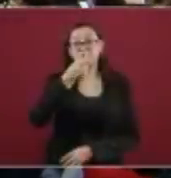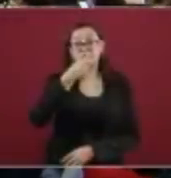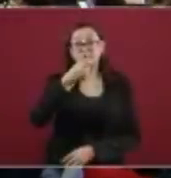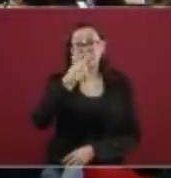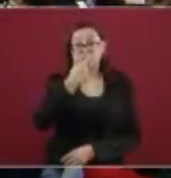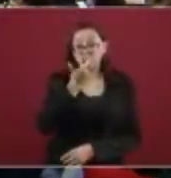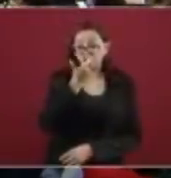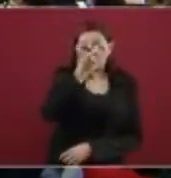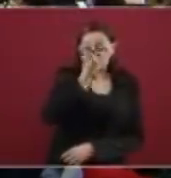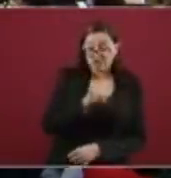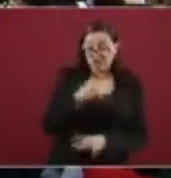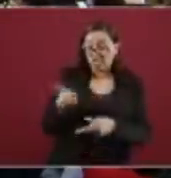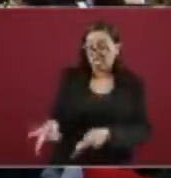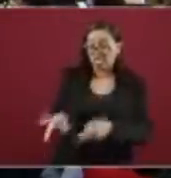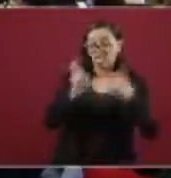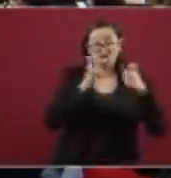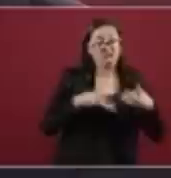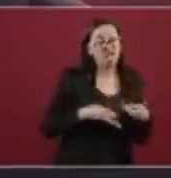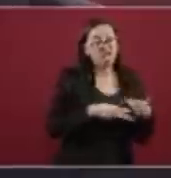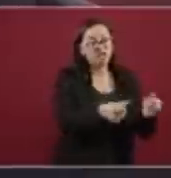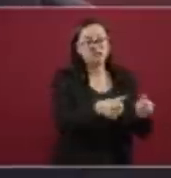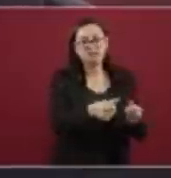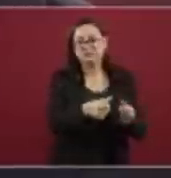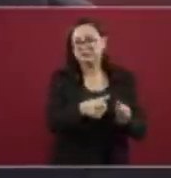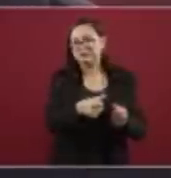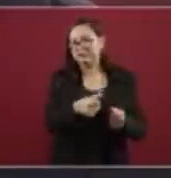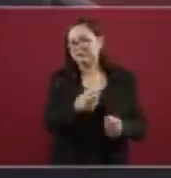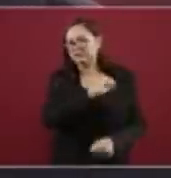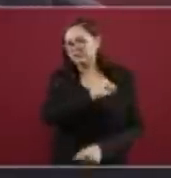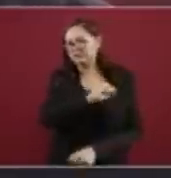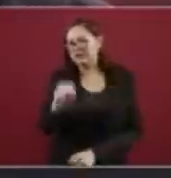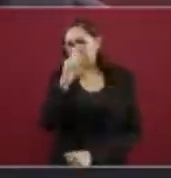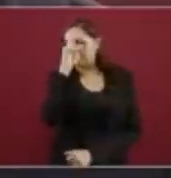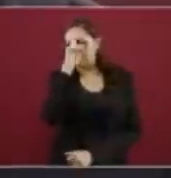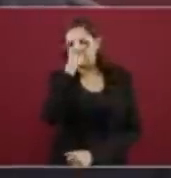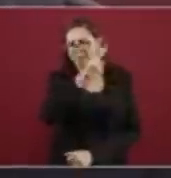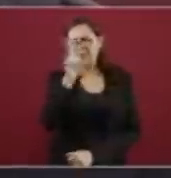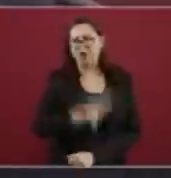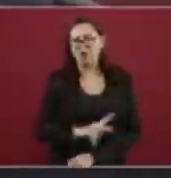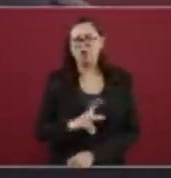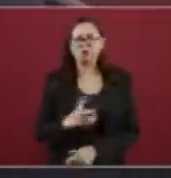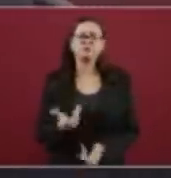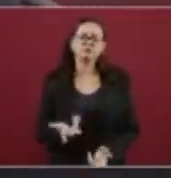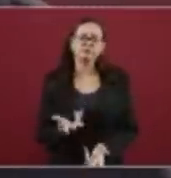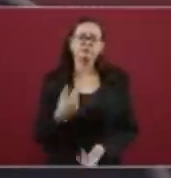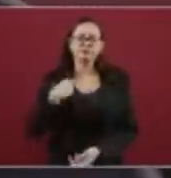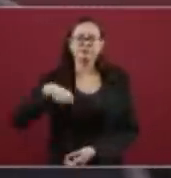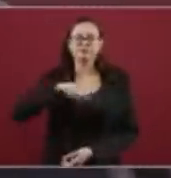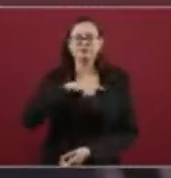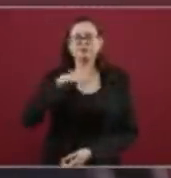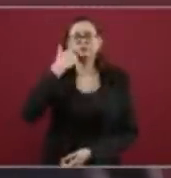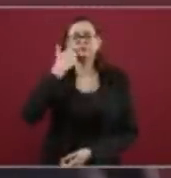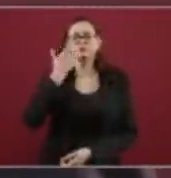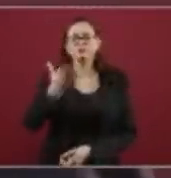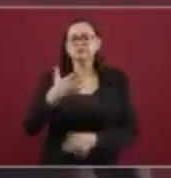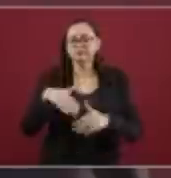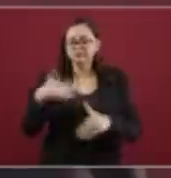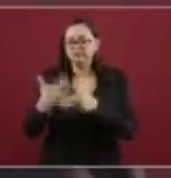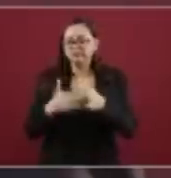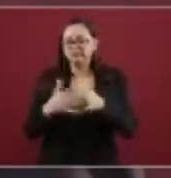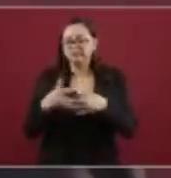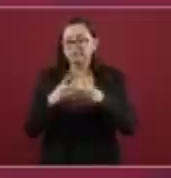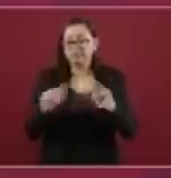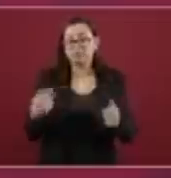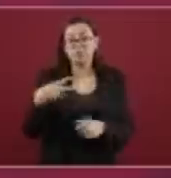Entonces, eso es lo que ya no queremos que suceda, pero no dejar de atender a quienes lo